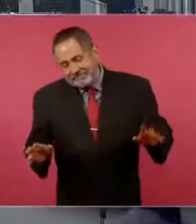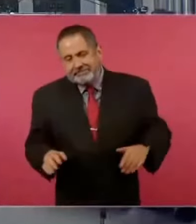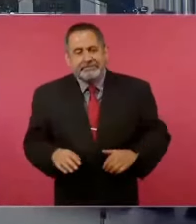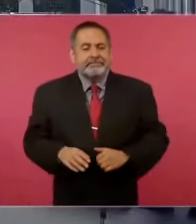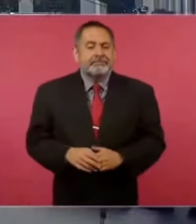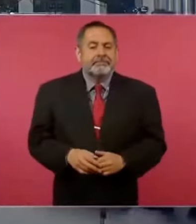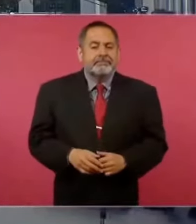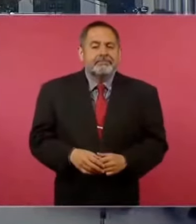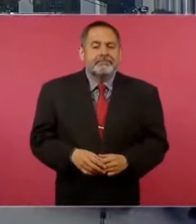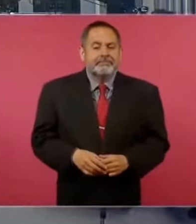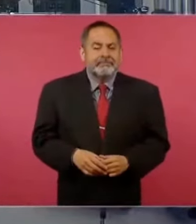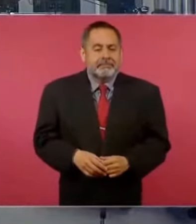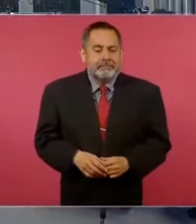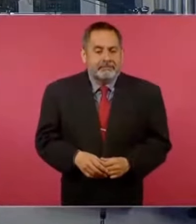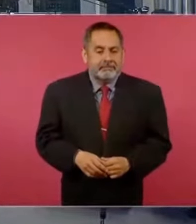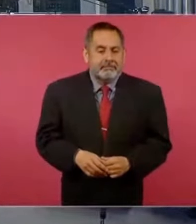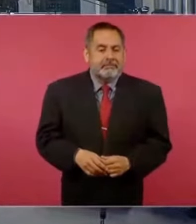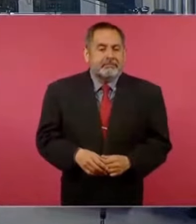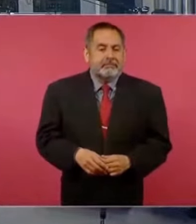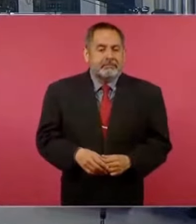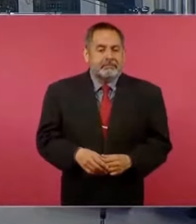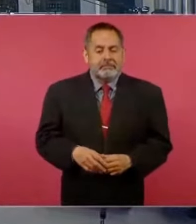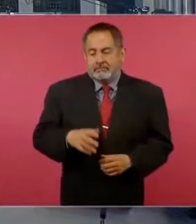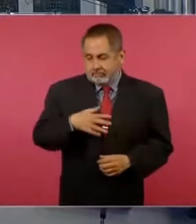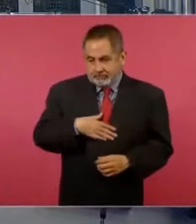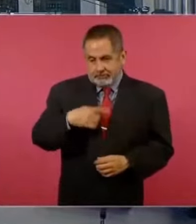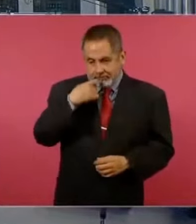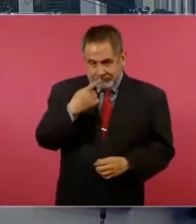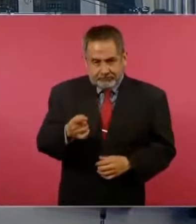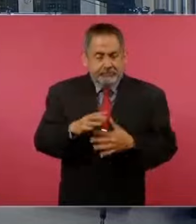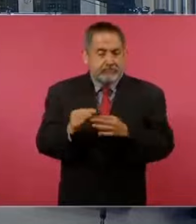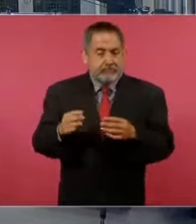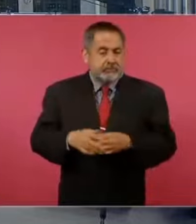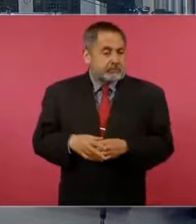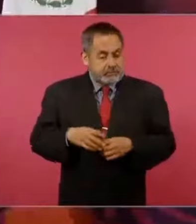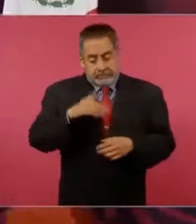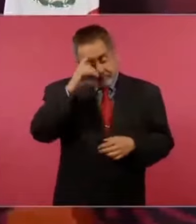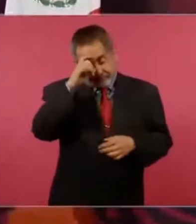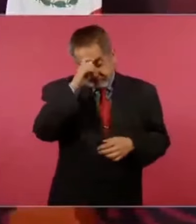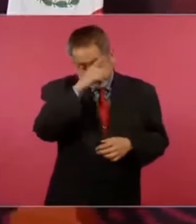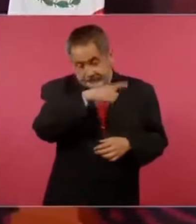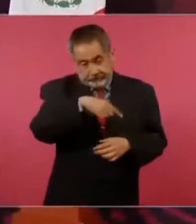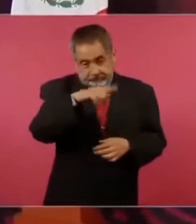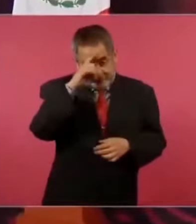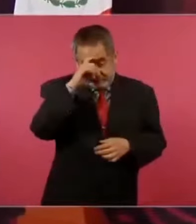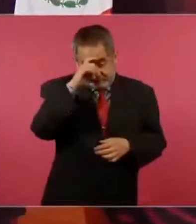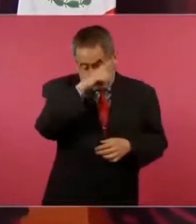porque ya dije, ¿no? Está muy difícil el